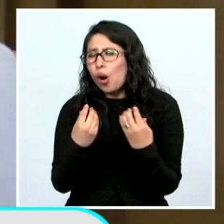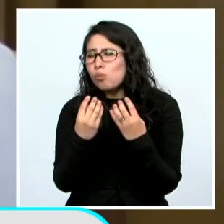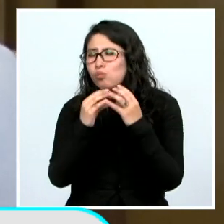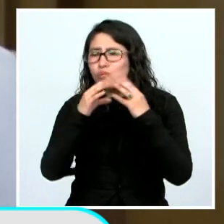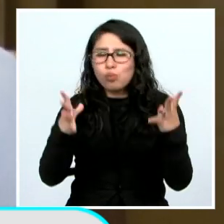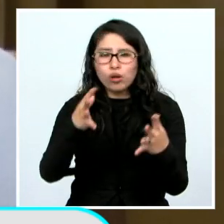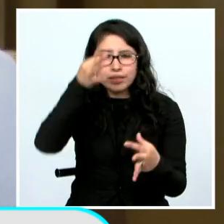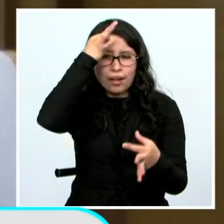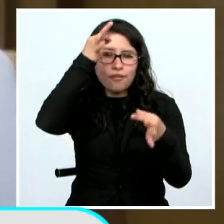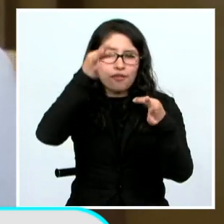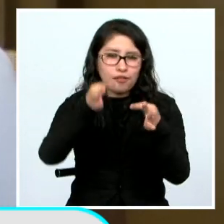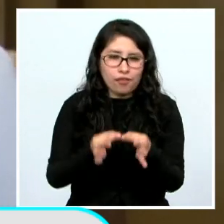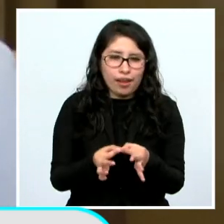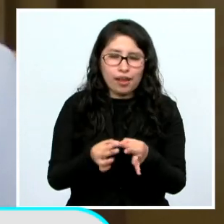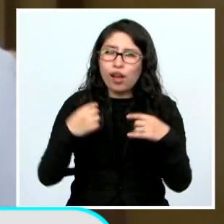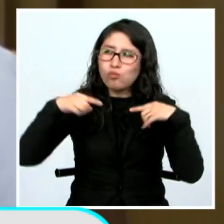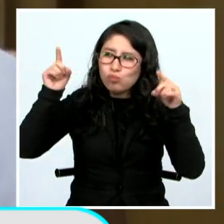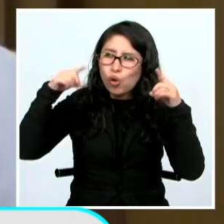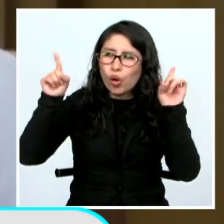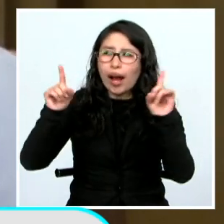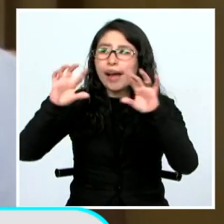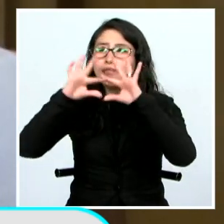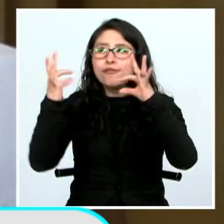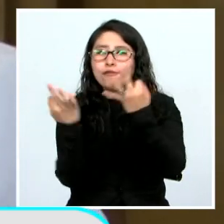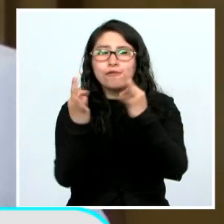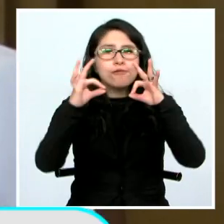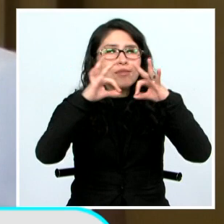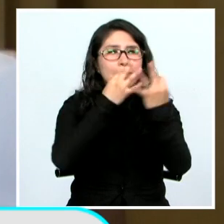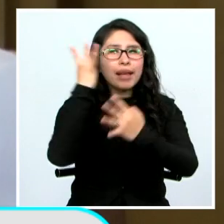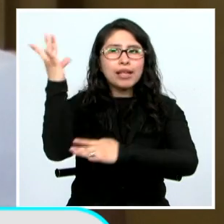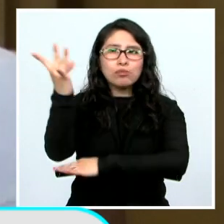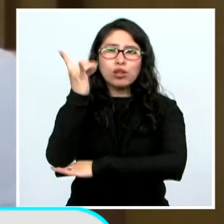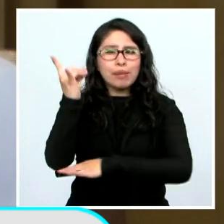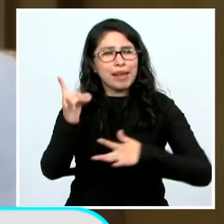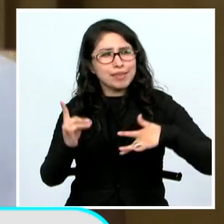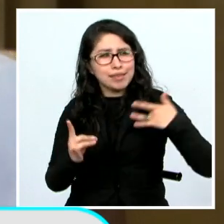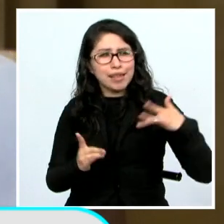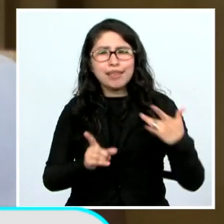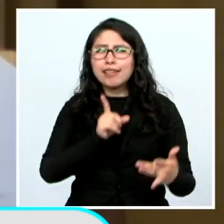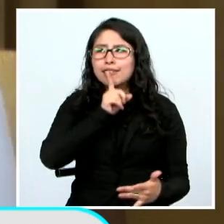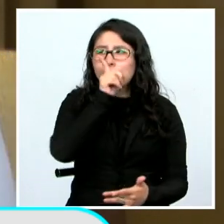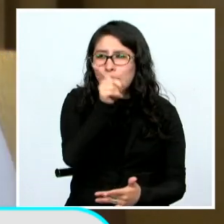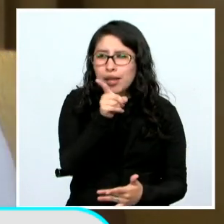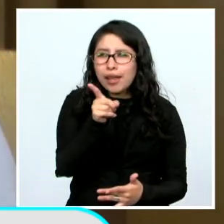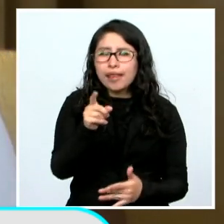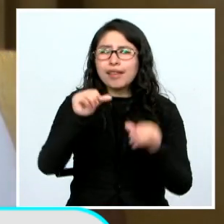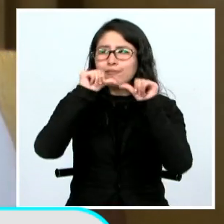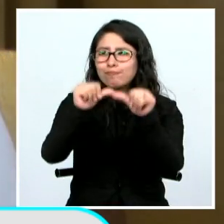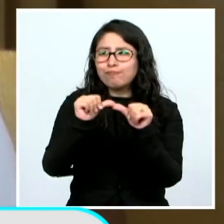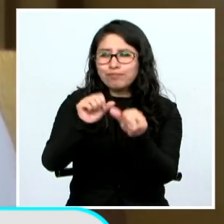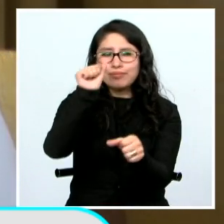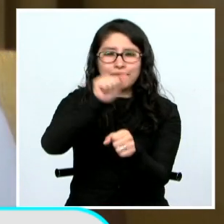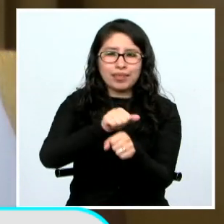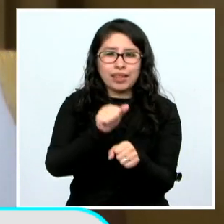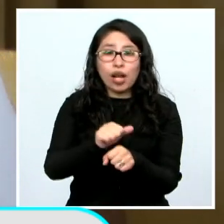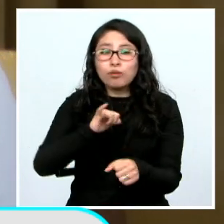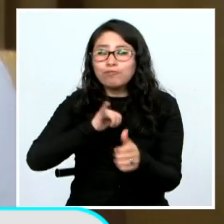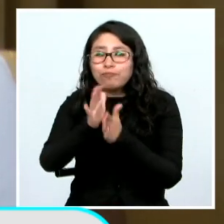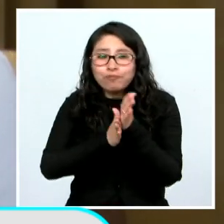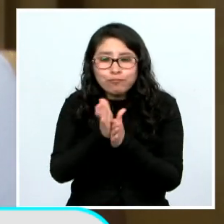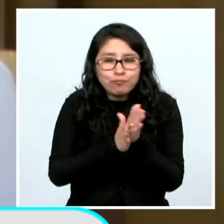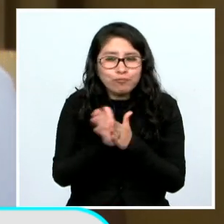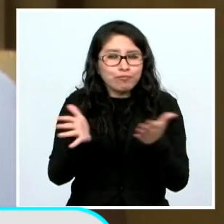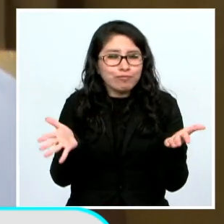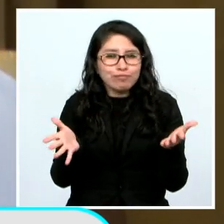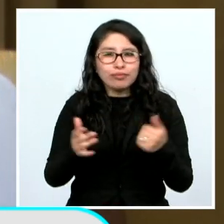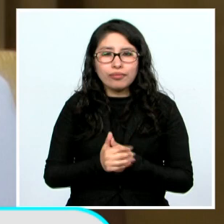las familias bolivianas tienen que tener la seguridad de que nosotros seguiremos trabajando. Y yo aprovecho esta oportunidad, Juan Carlos,